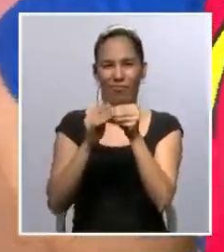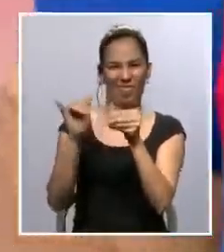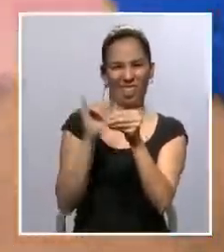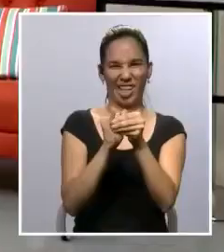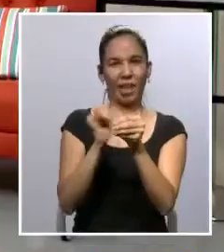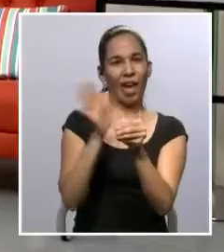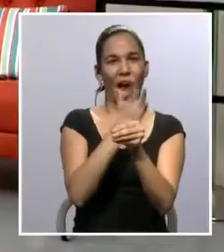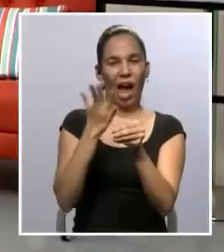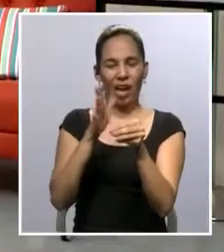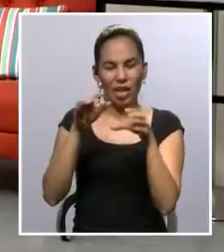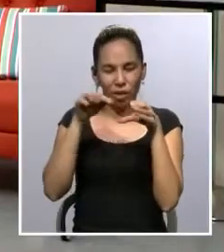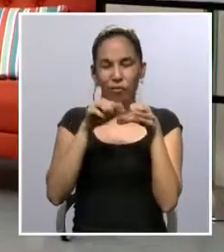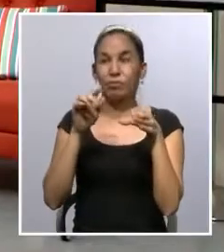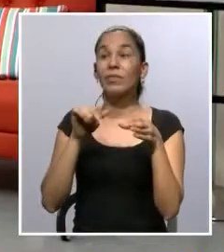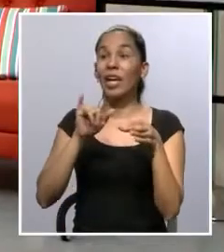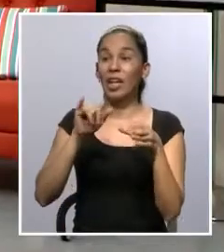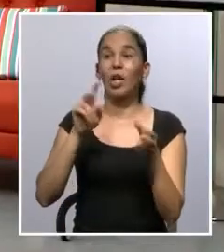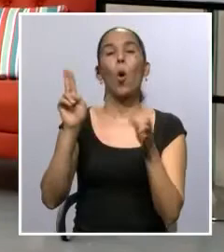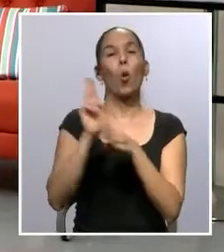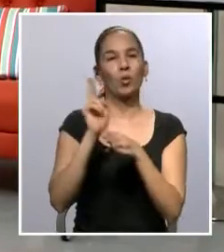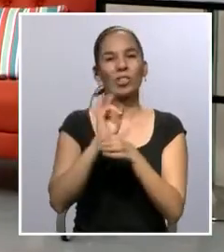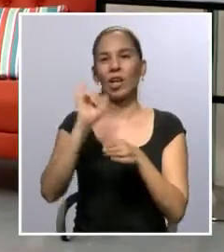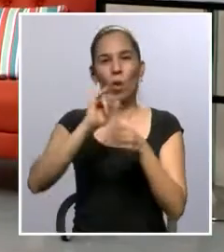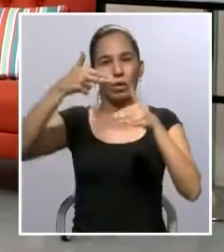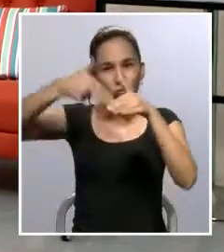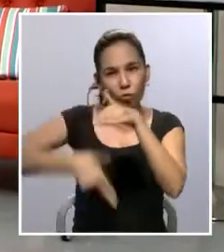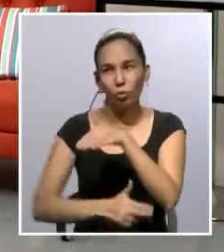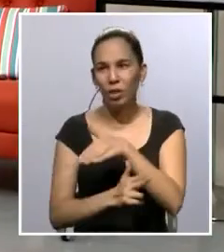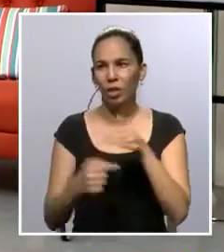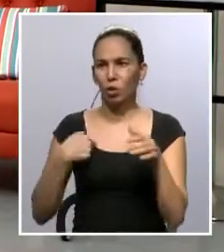submarino. Si yo la pongo en este momento a flotar,